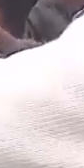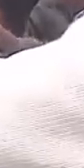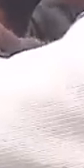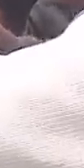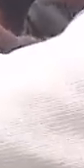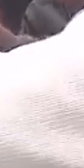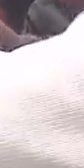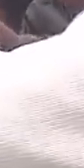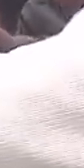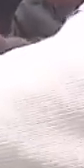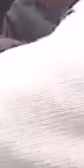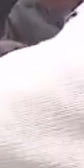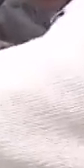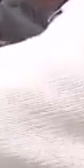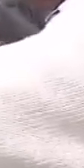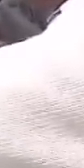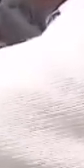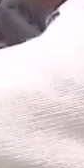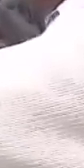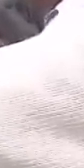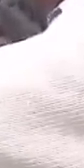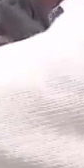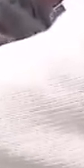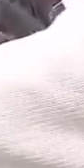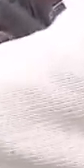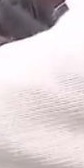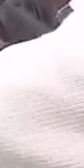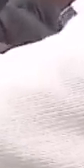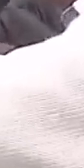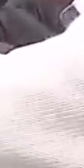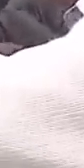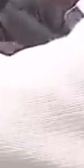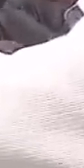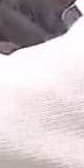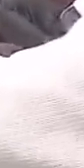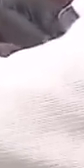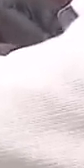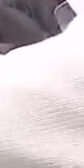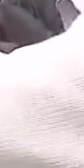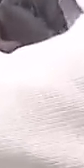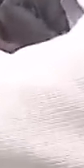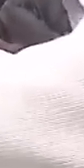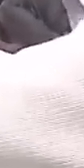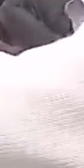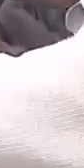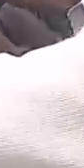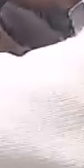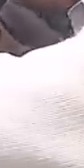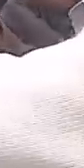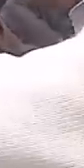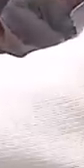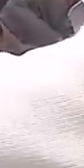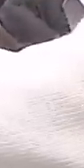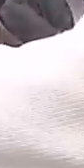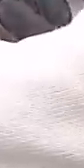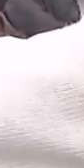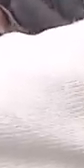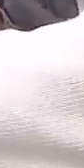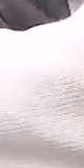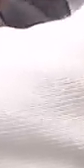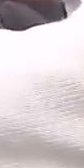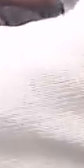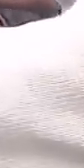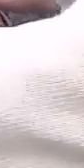lugar. En segundo lugar, bueno, son lamentables, ¿cierto? Esta manifestación de un grupo reducido de personas